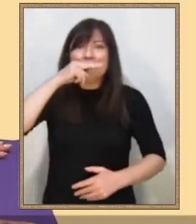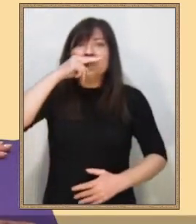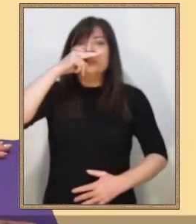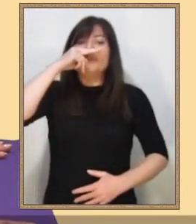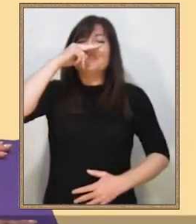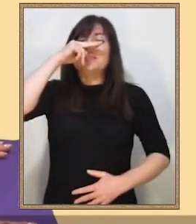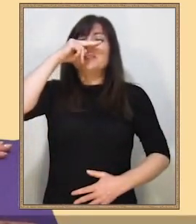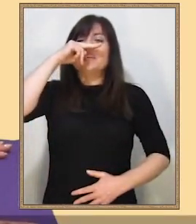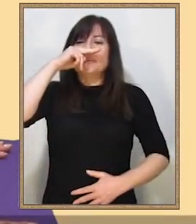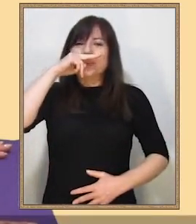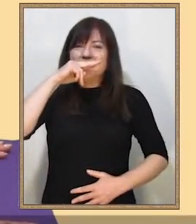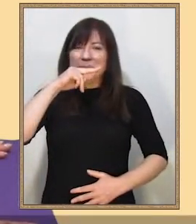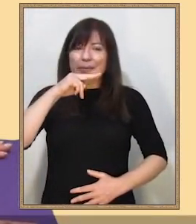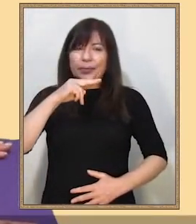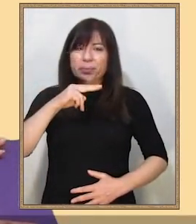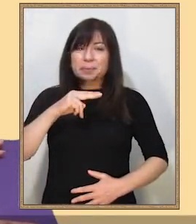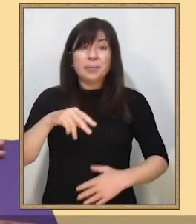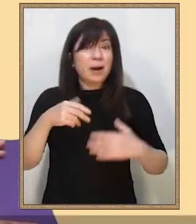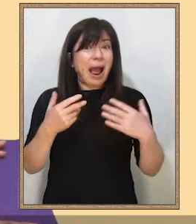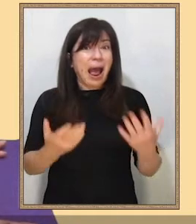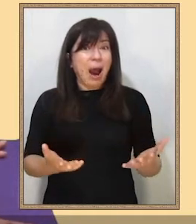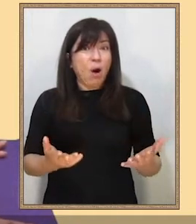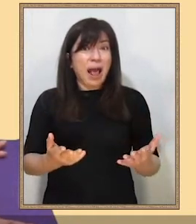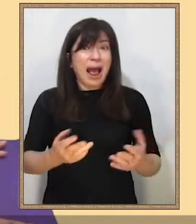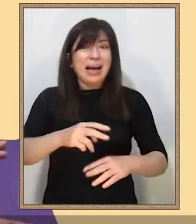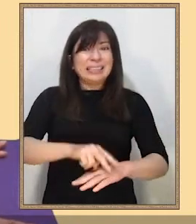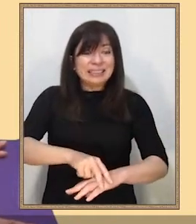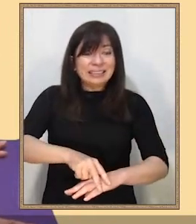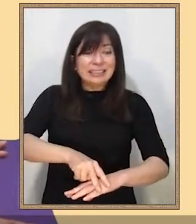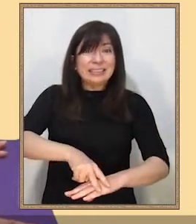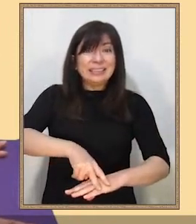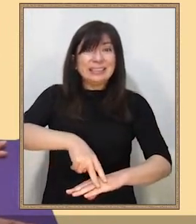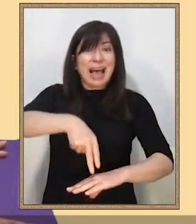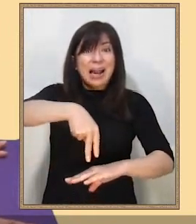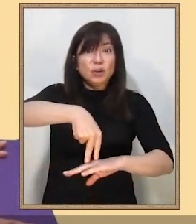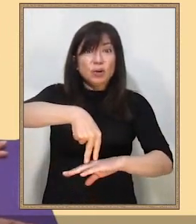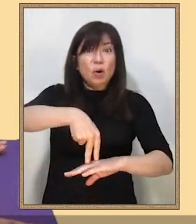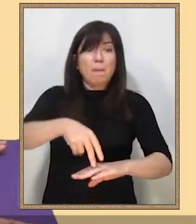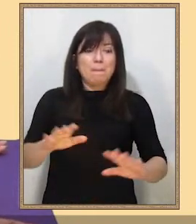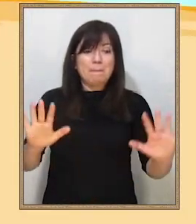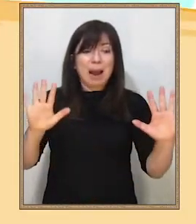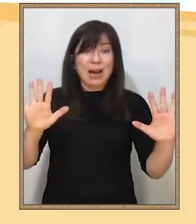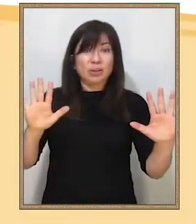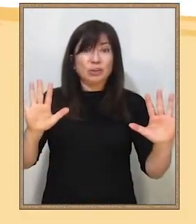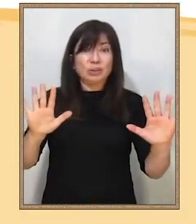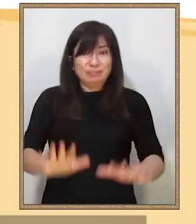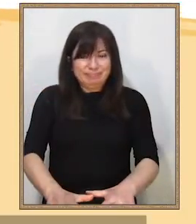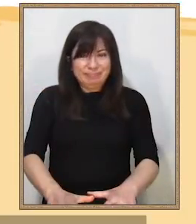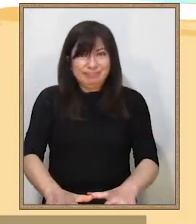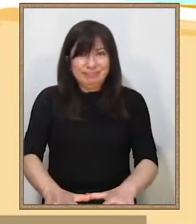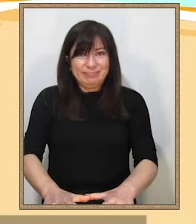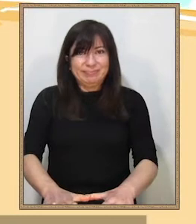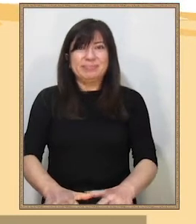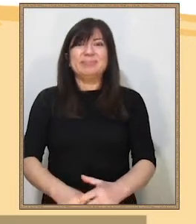Inhalo, exhalo. Y ahora de un salto vamos a ir a nuestras manos. Inhalo